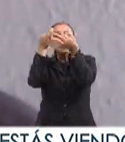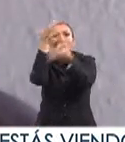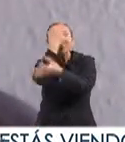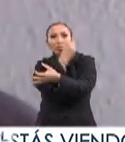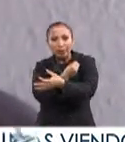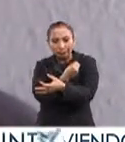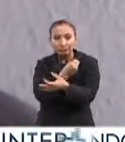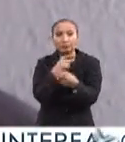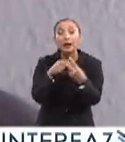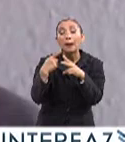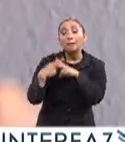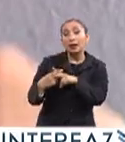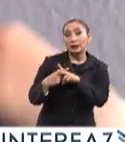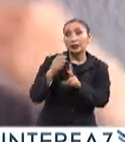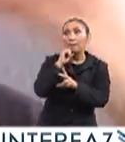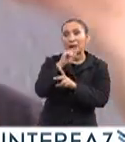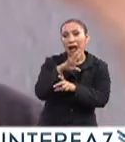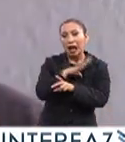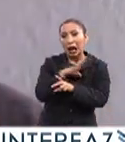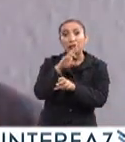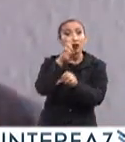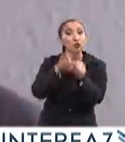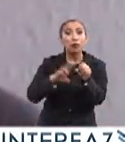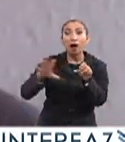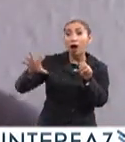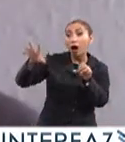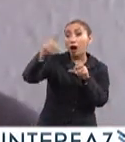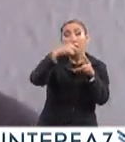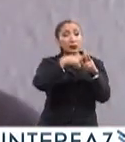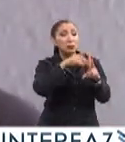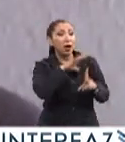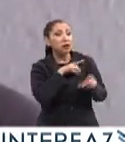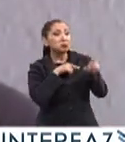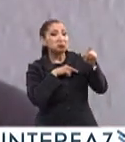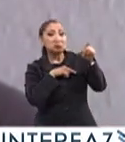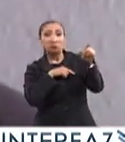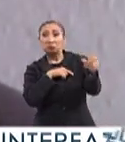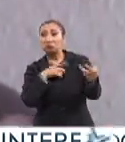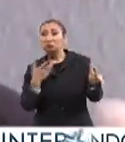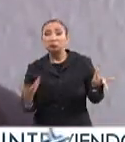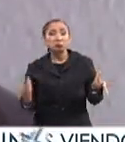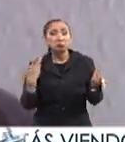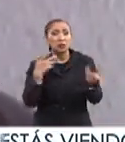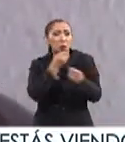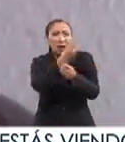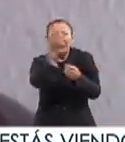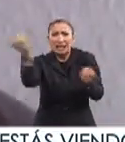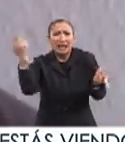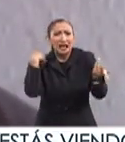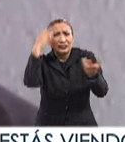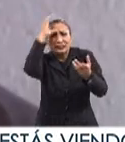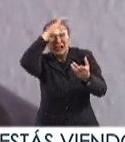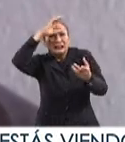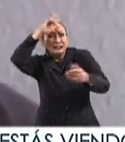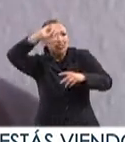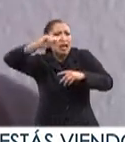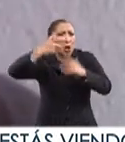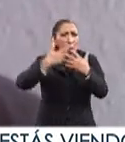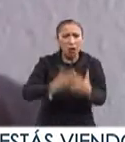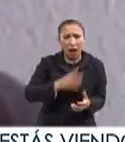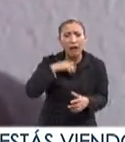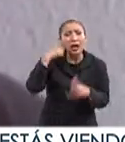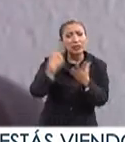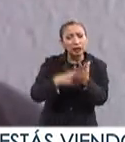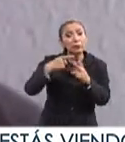vista. La matemática está en la naturaleza, la matemática está en cualquier desarrollo científico o